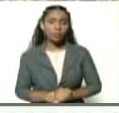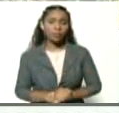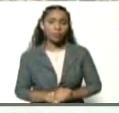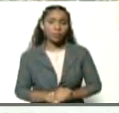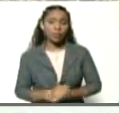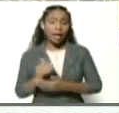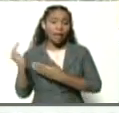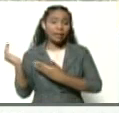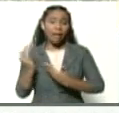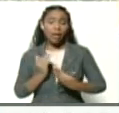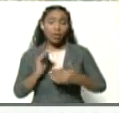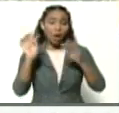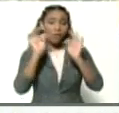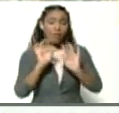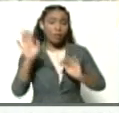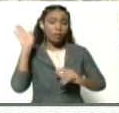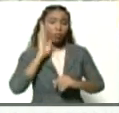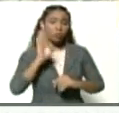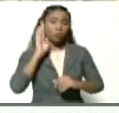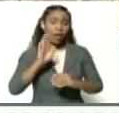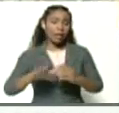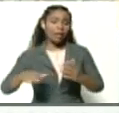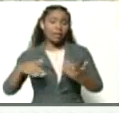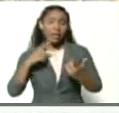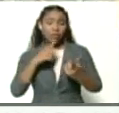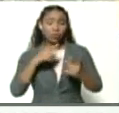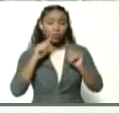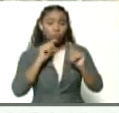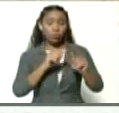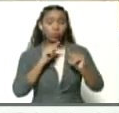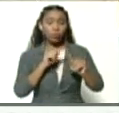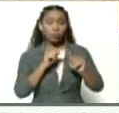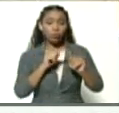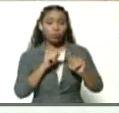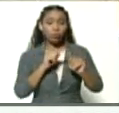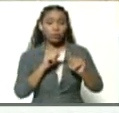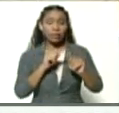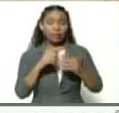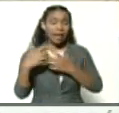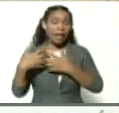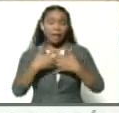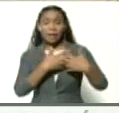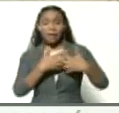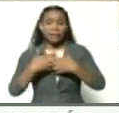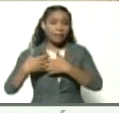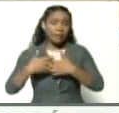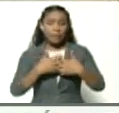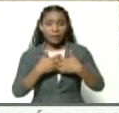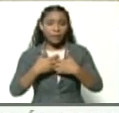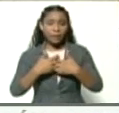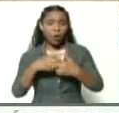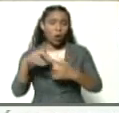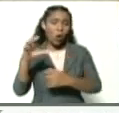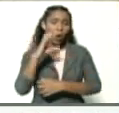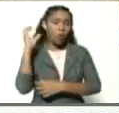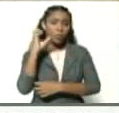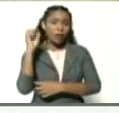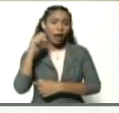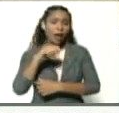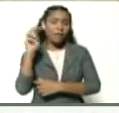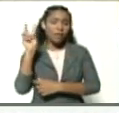Han traído los métodos sucios, asquerosos de la guerra colombiana a